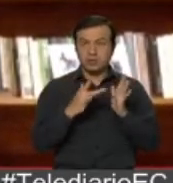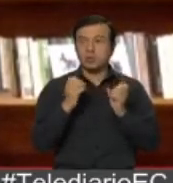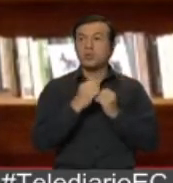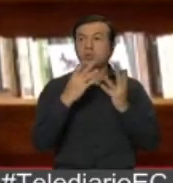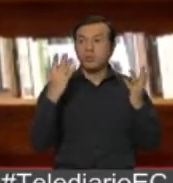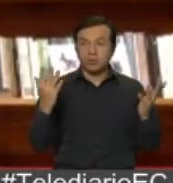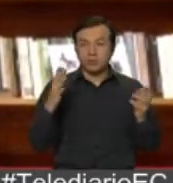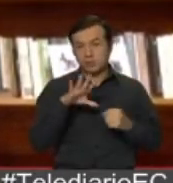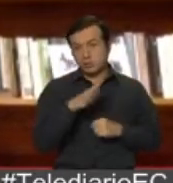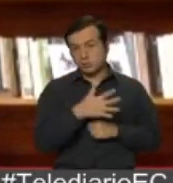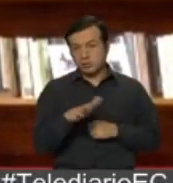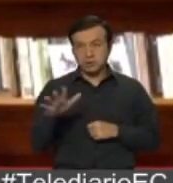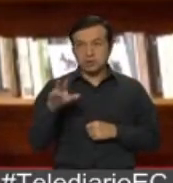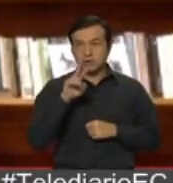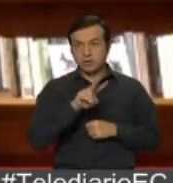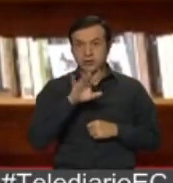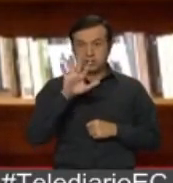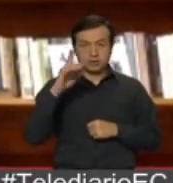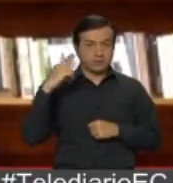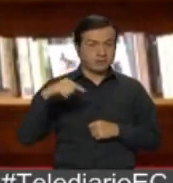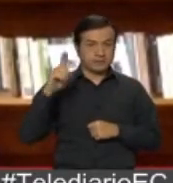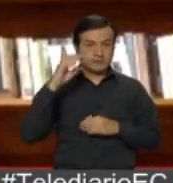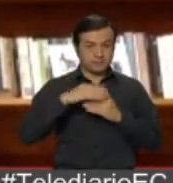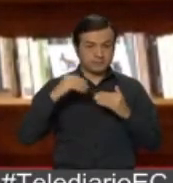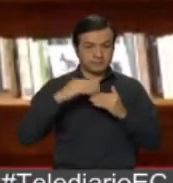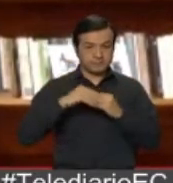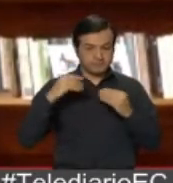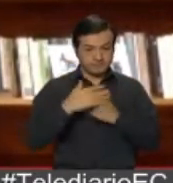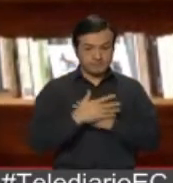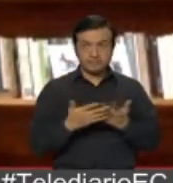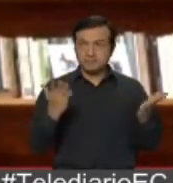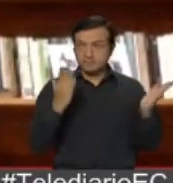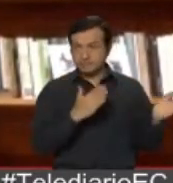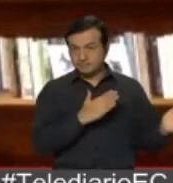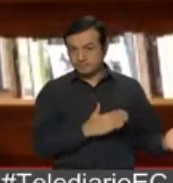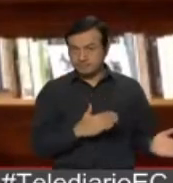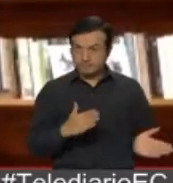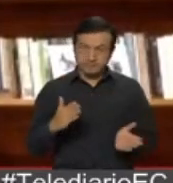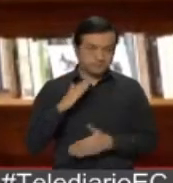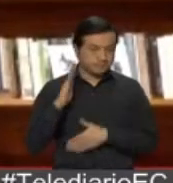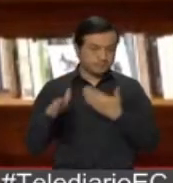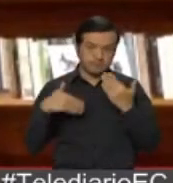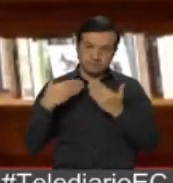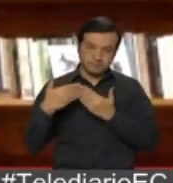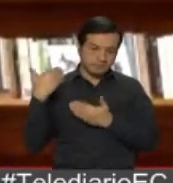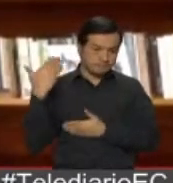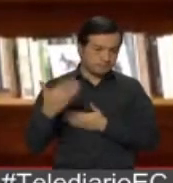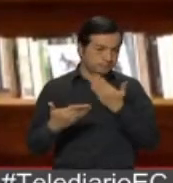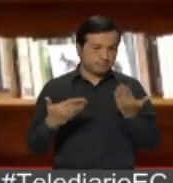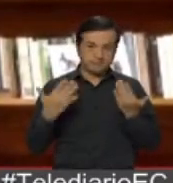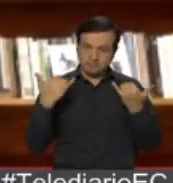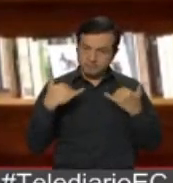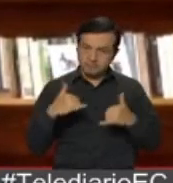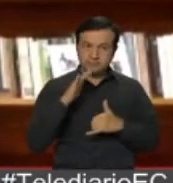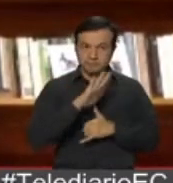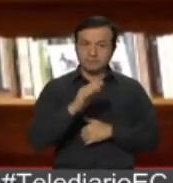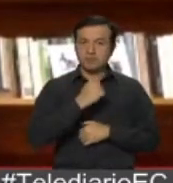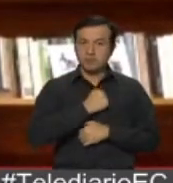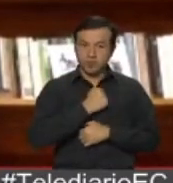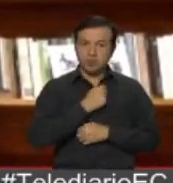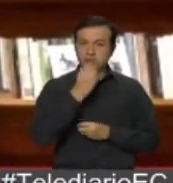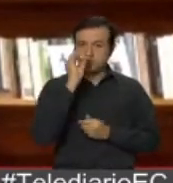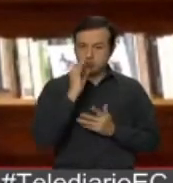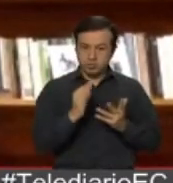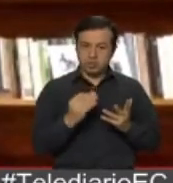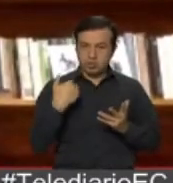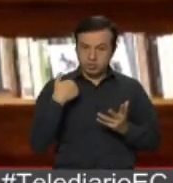tenemos aproximadamente 25 millones de dólares. Y de ahí se les ha dado todo. Están oxigenados de esos presupuestos